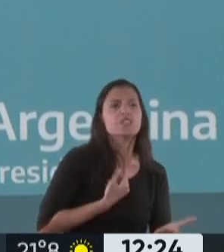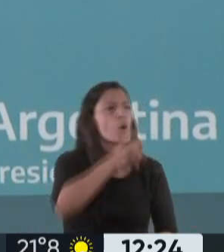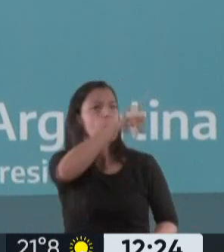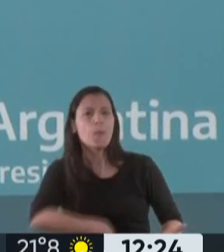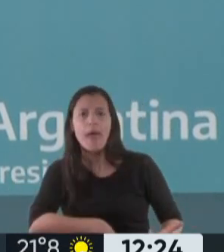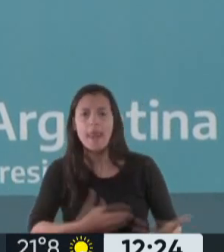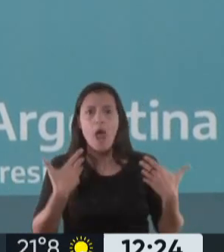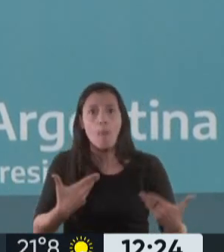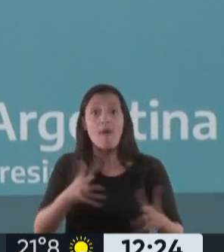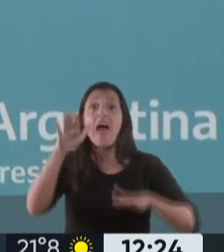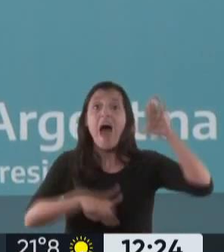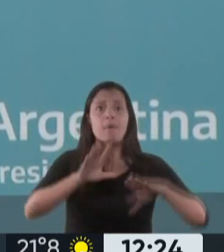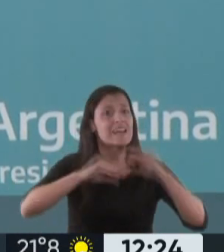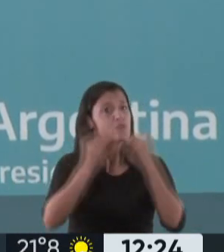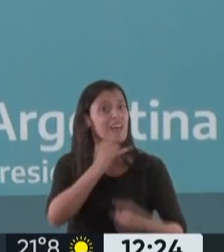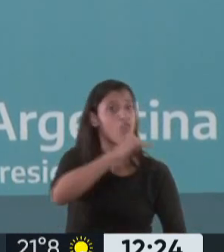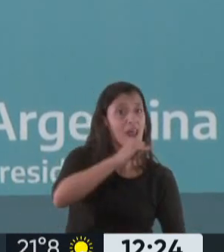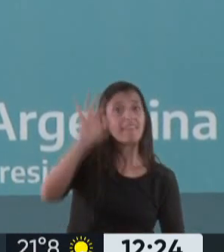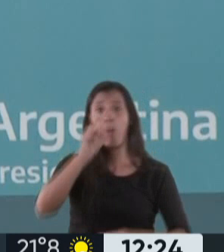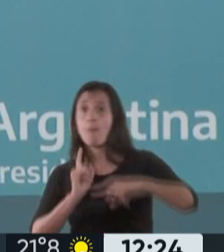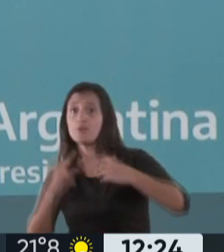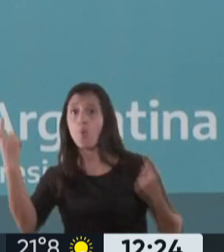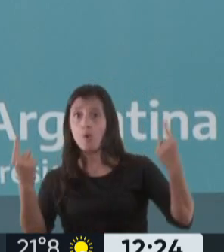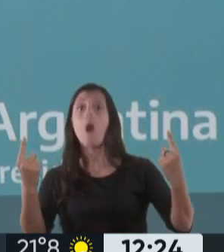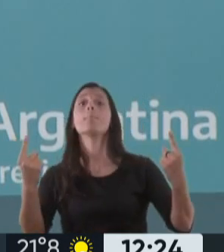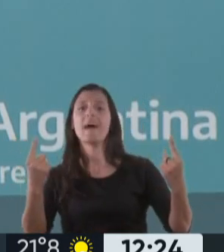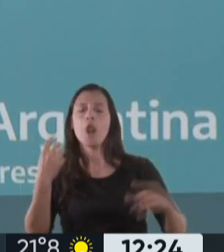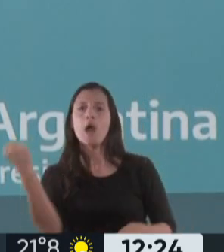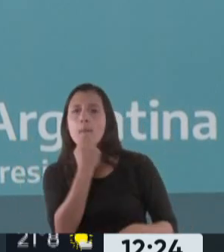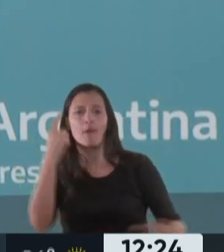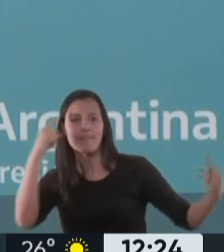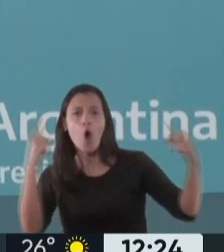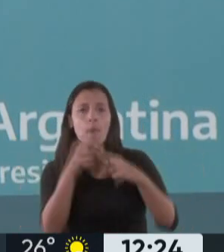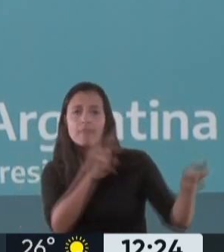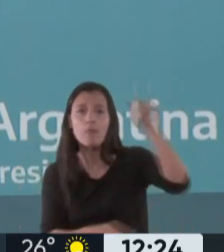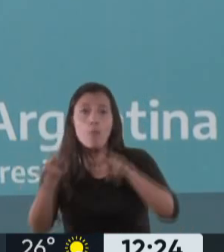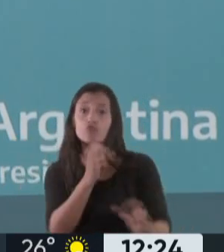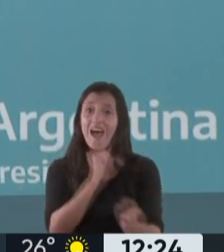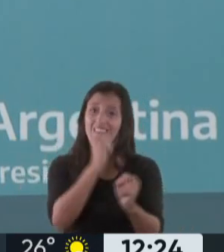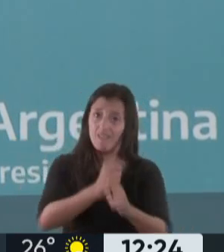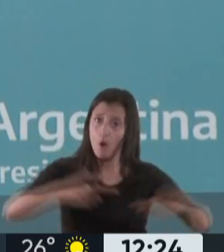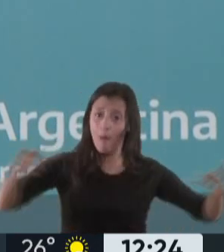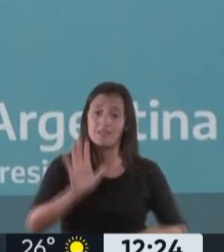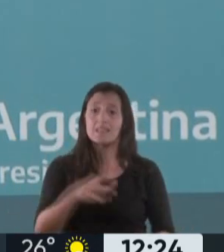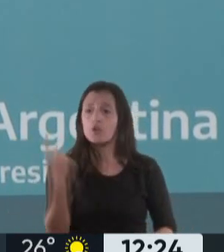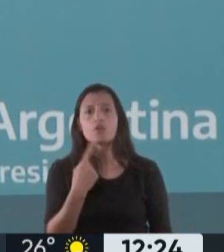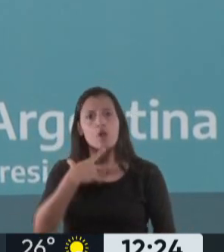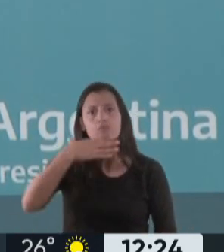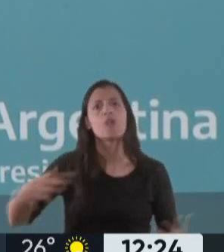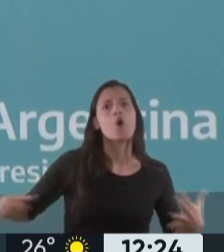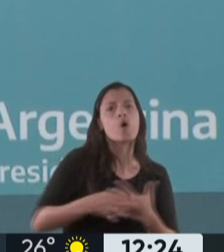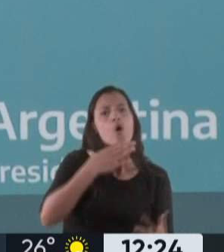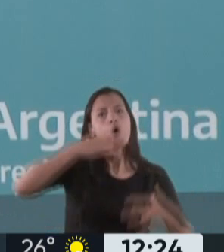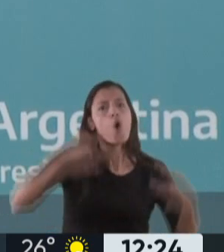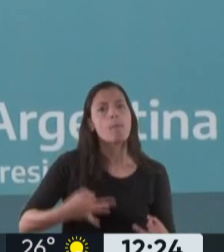impactar de manera desfavorable, alentar al trabajo. Y esto es parte también quizás de uno de los compromisos más